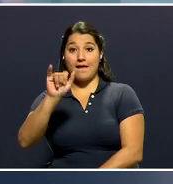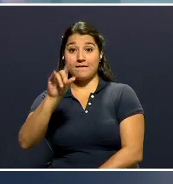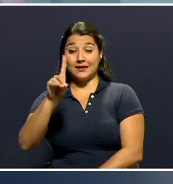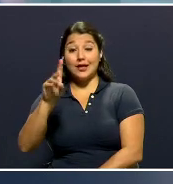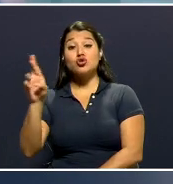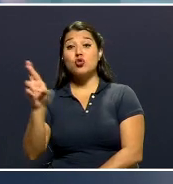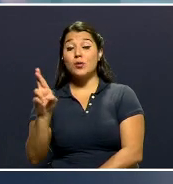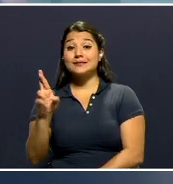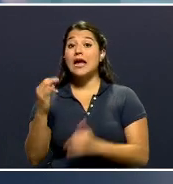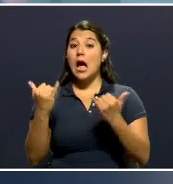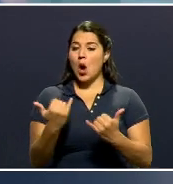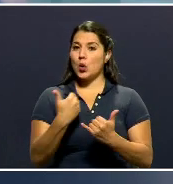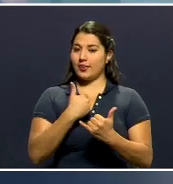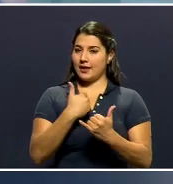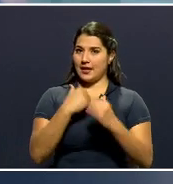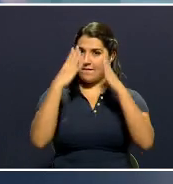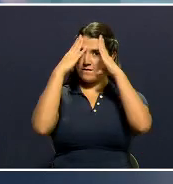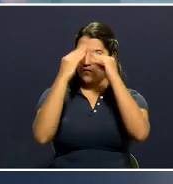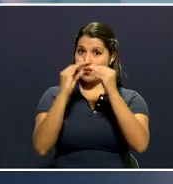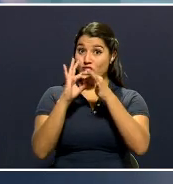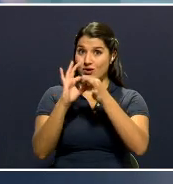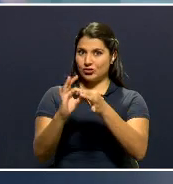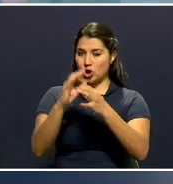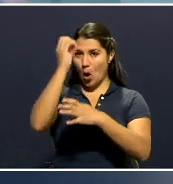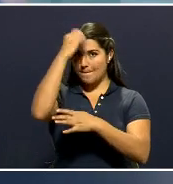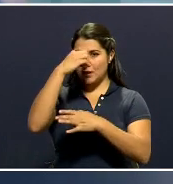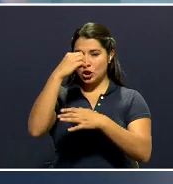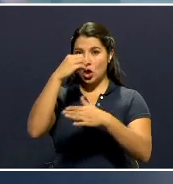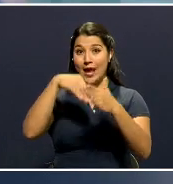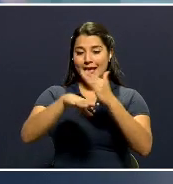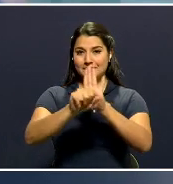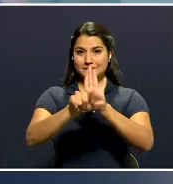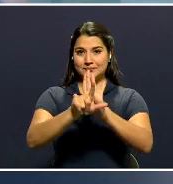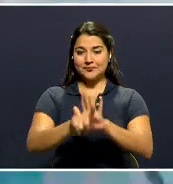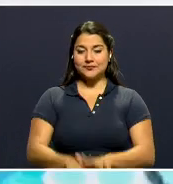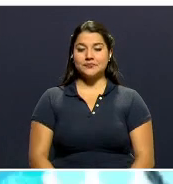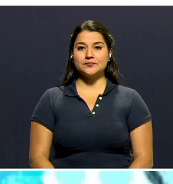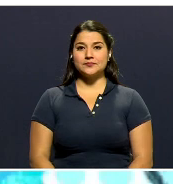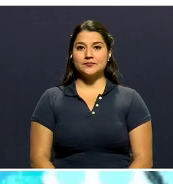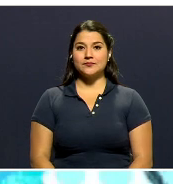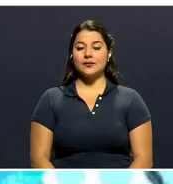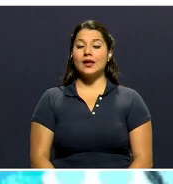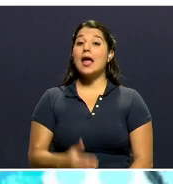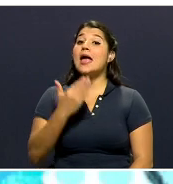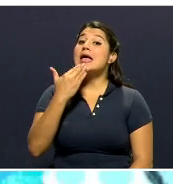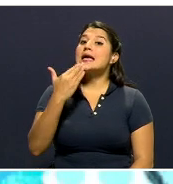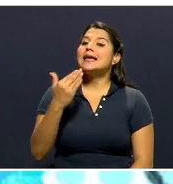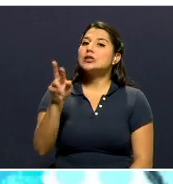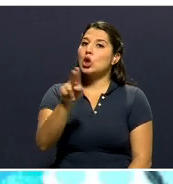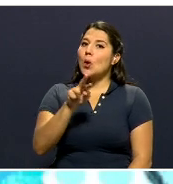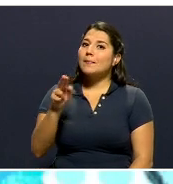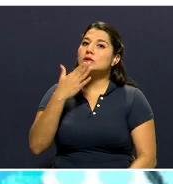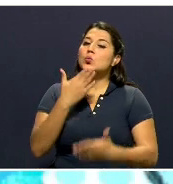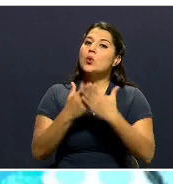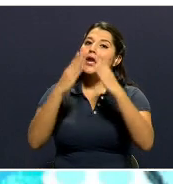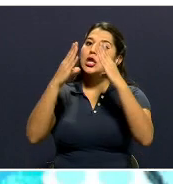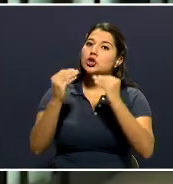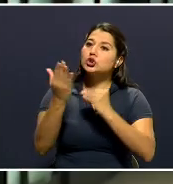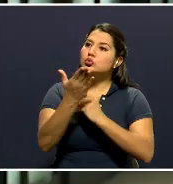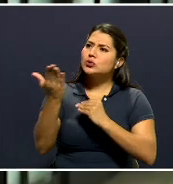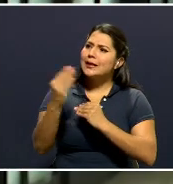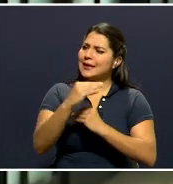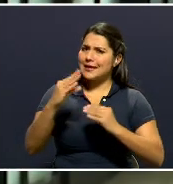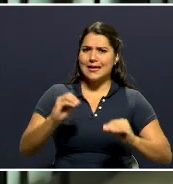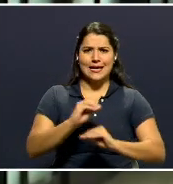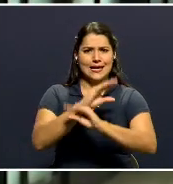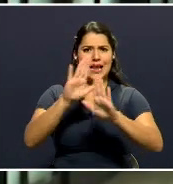preparado un informe sobre estas reacciones. Adelante, David. Gracias, compañeros, muy buenas noches a ustedes y por supuesto a